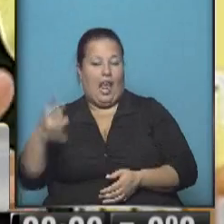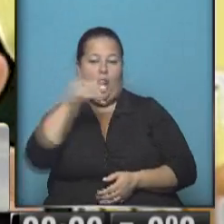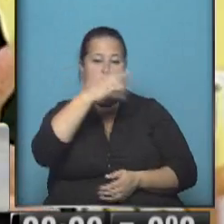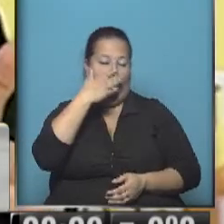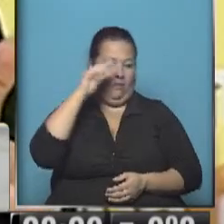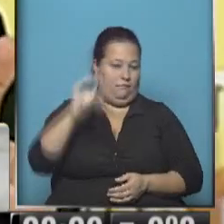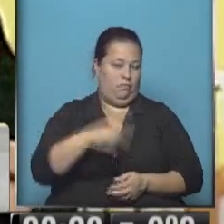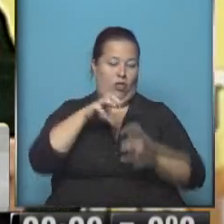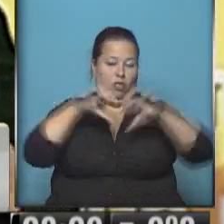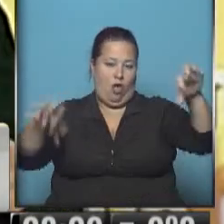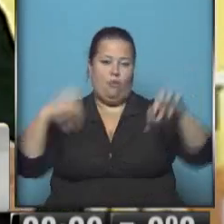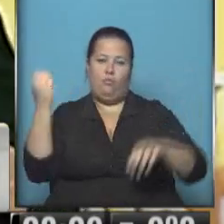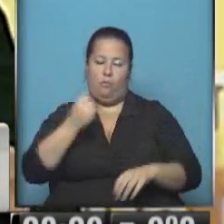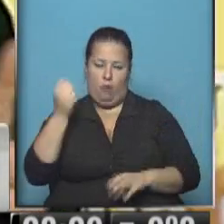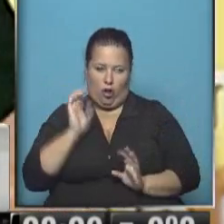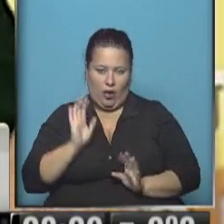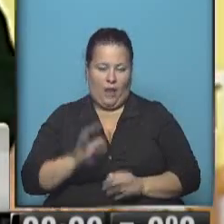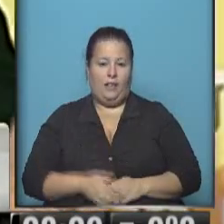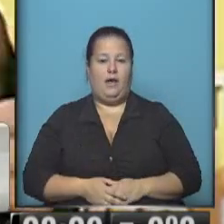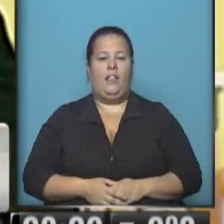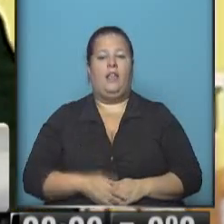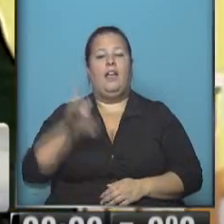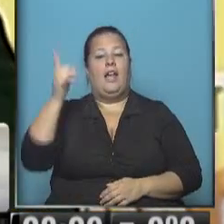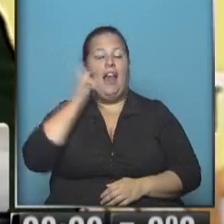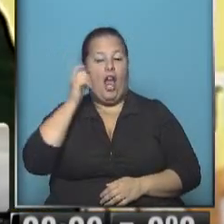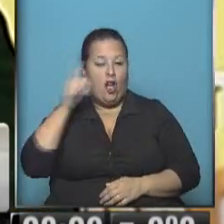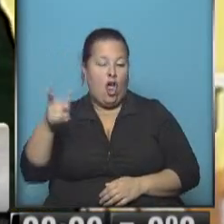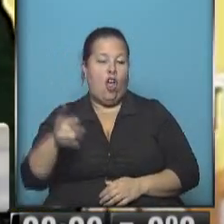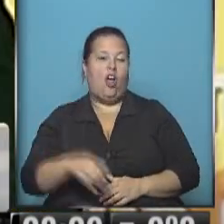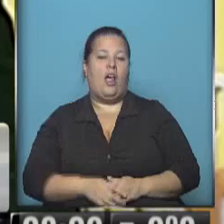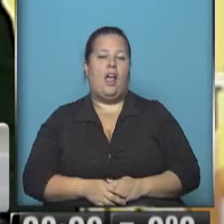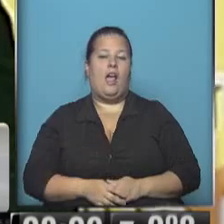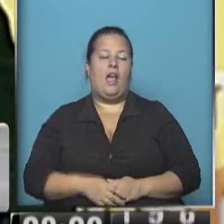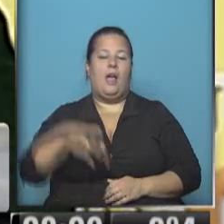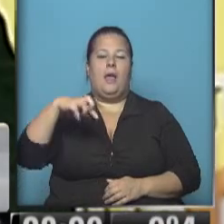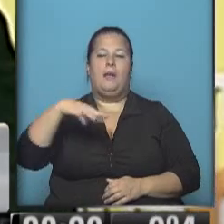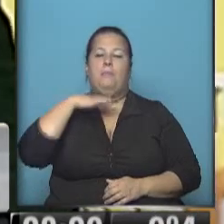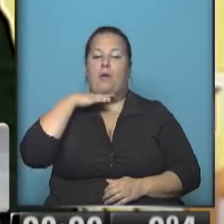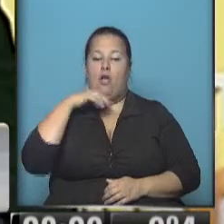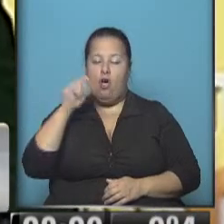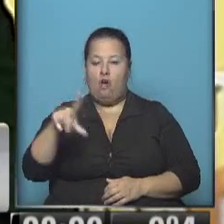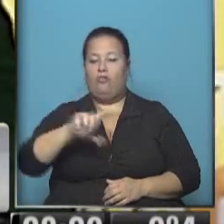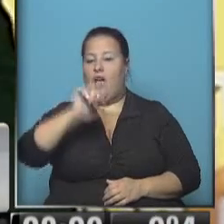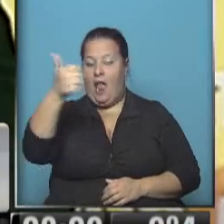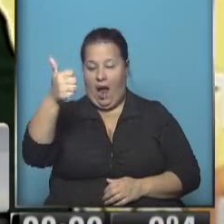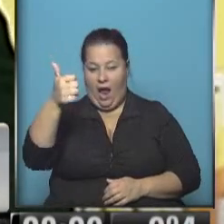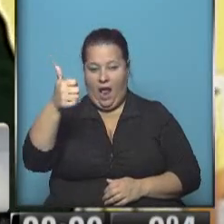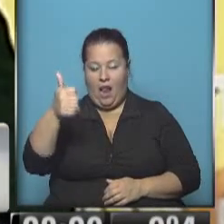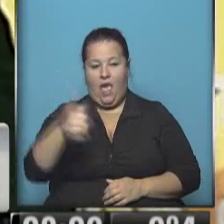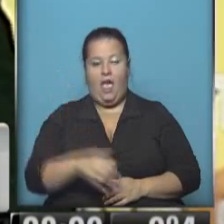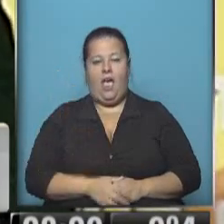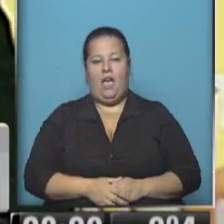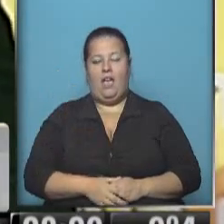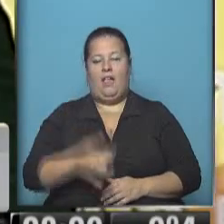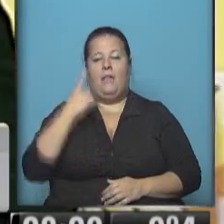córdoba que son dos distritos muy importantes no así en la riesgosa donde el pj gana desde